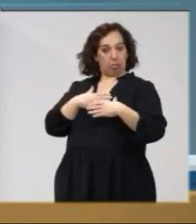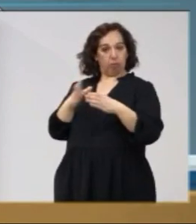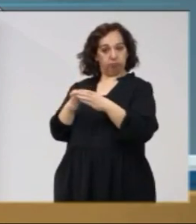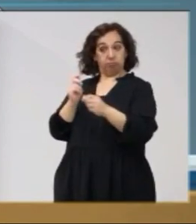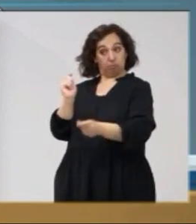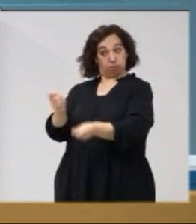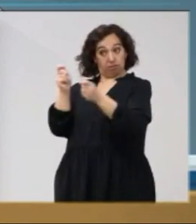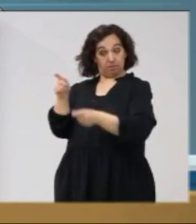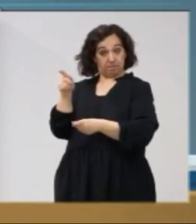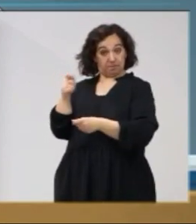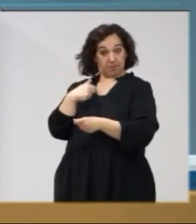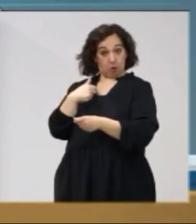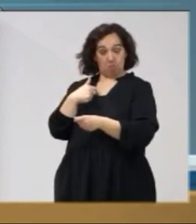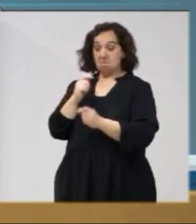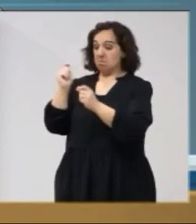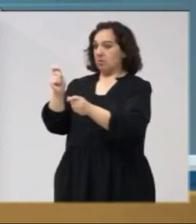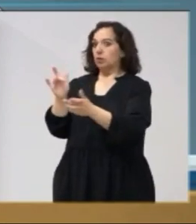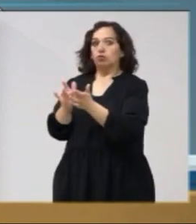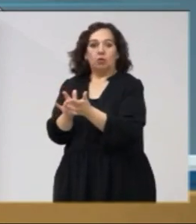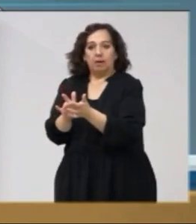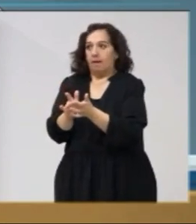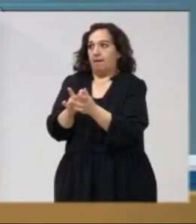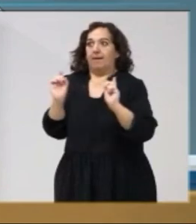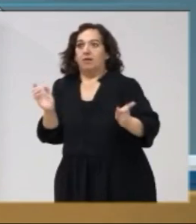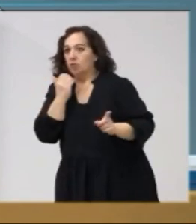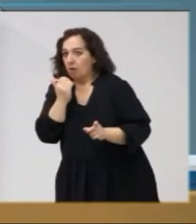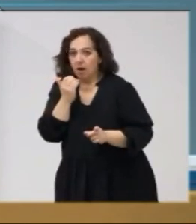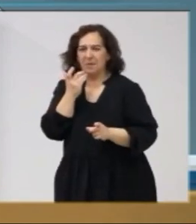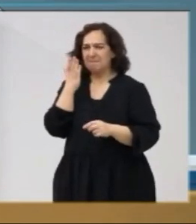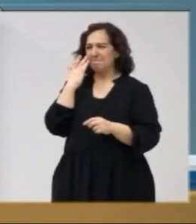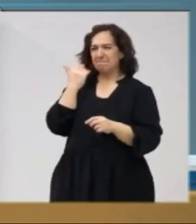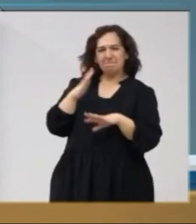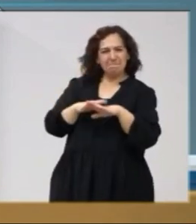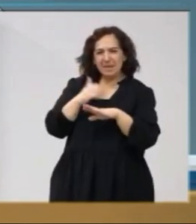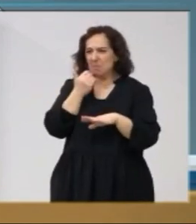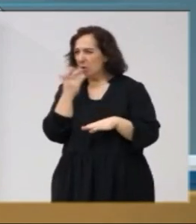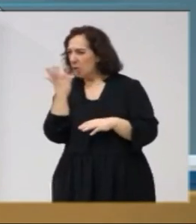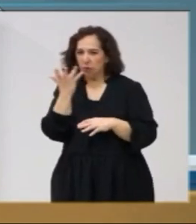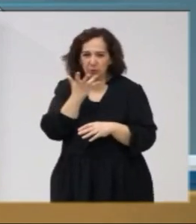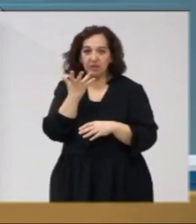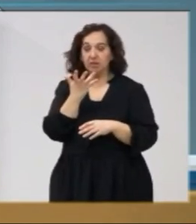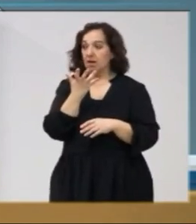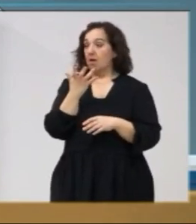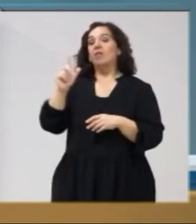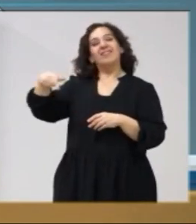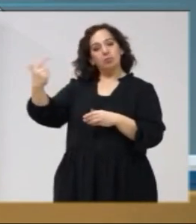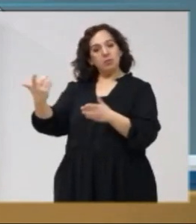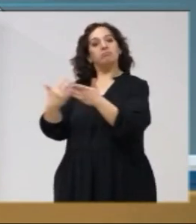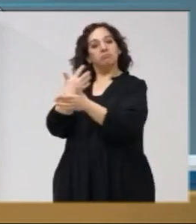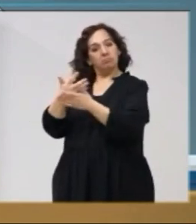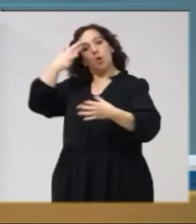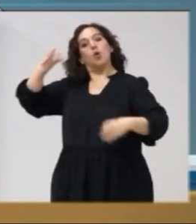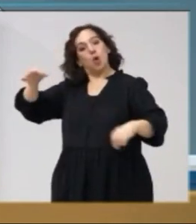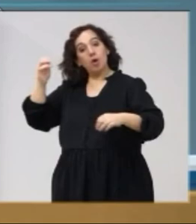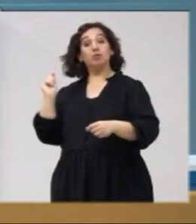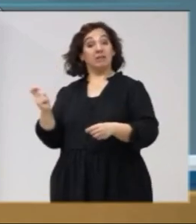tuviera en algún caso la mínima sospecha, razonada luego con algún tipo